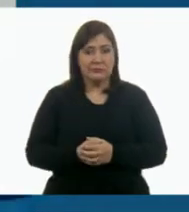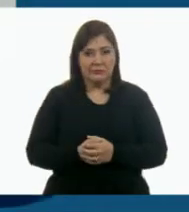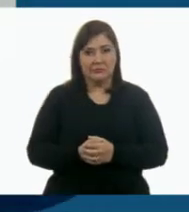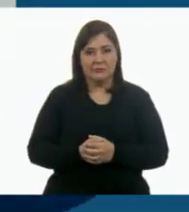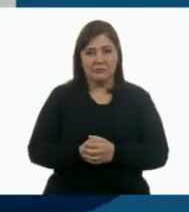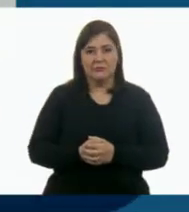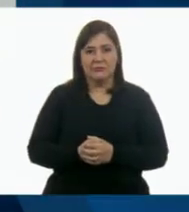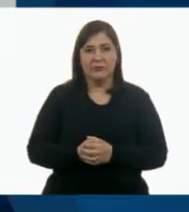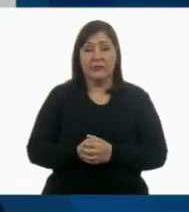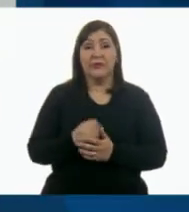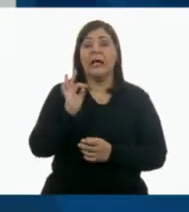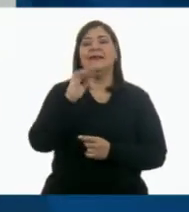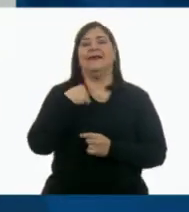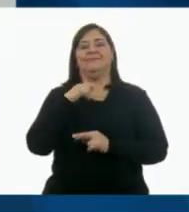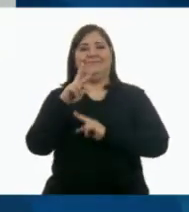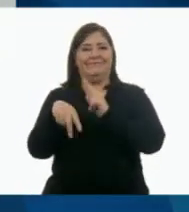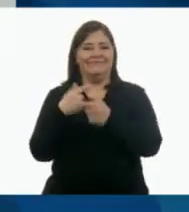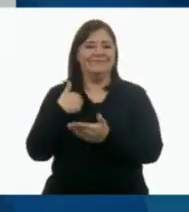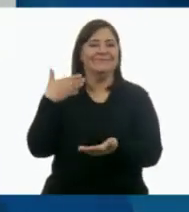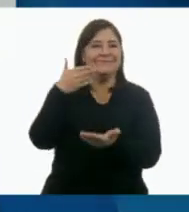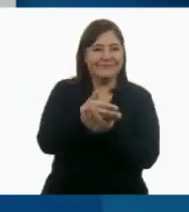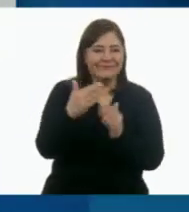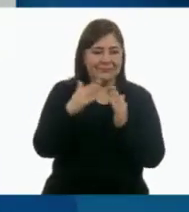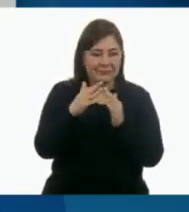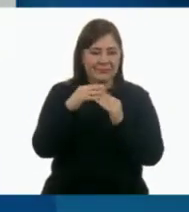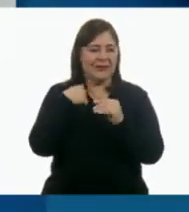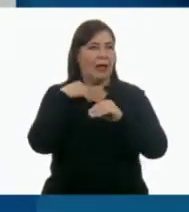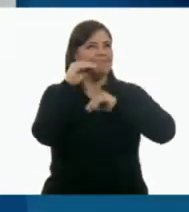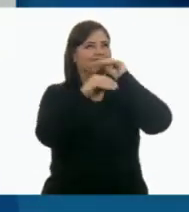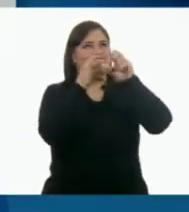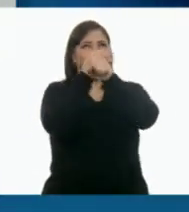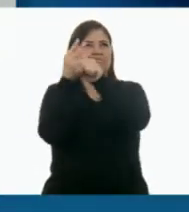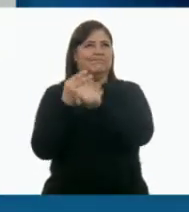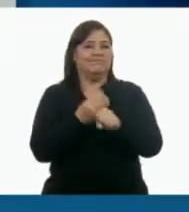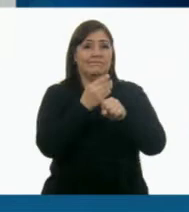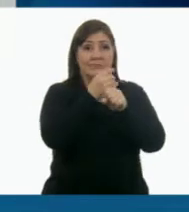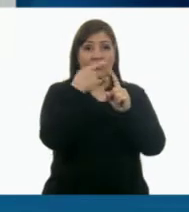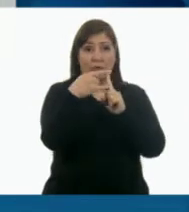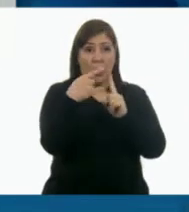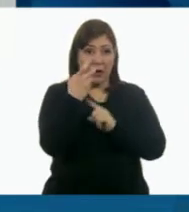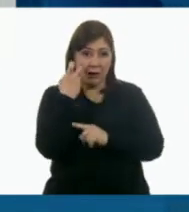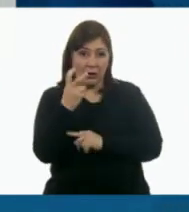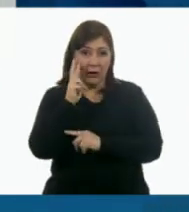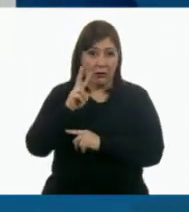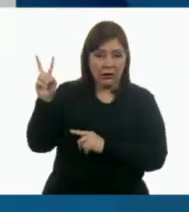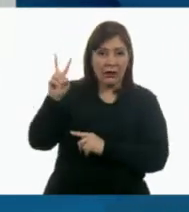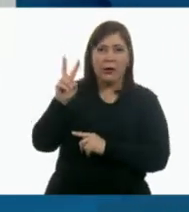Si yo fuera a tu casa y construyera una puerta así, tus papás, ¿qué me dirían?